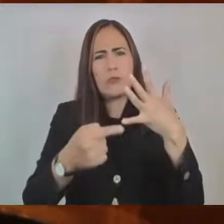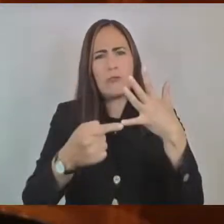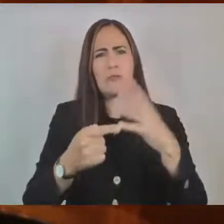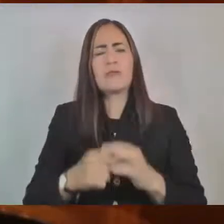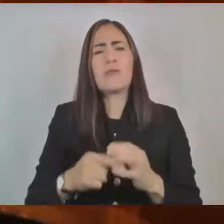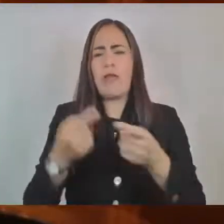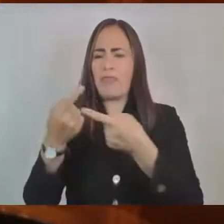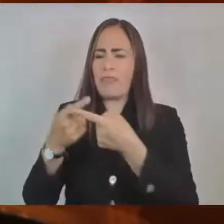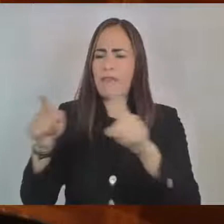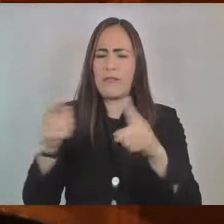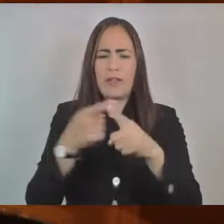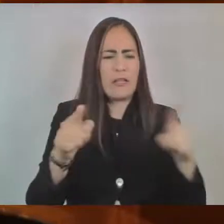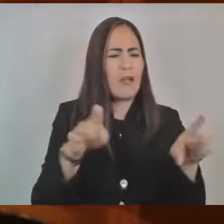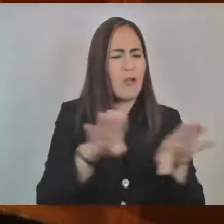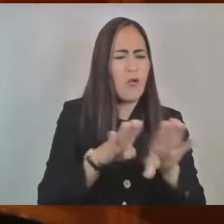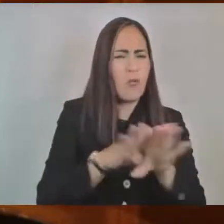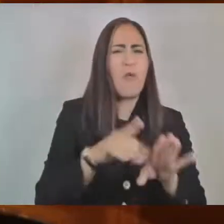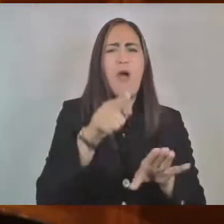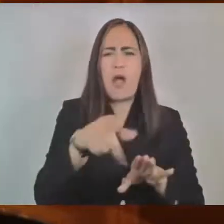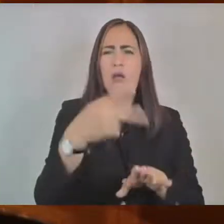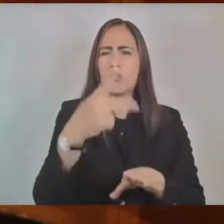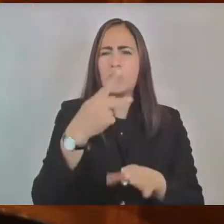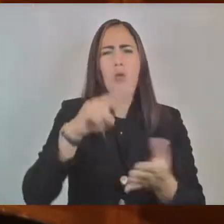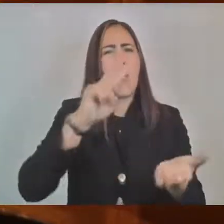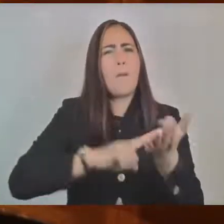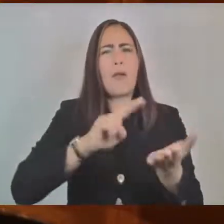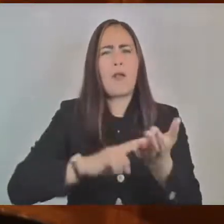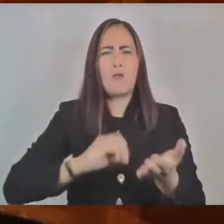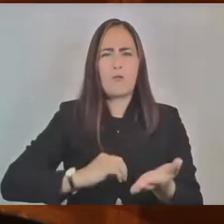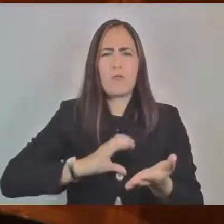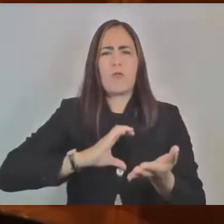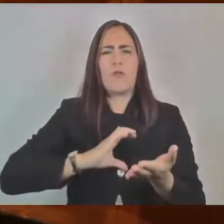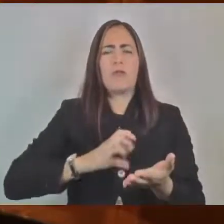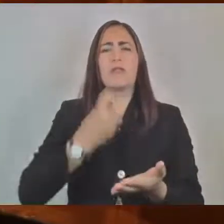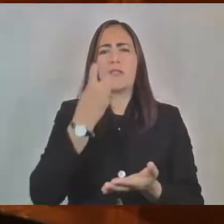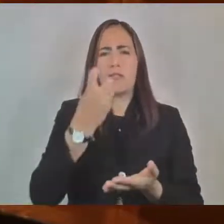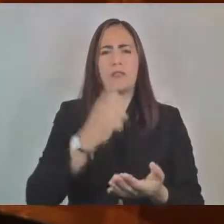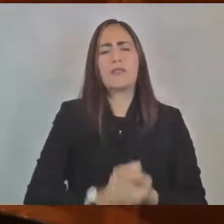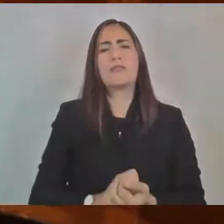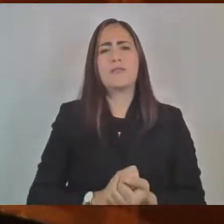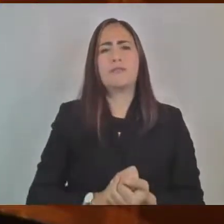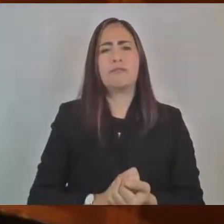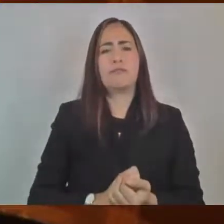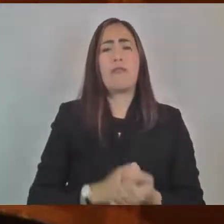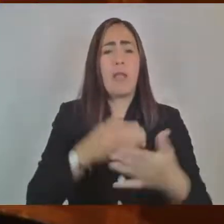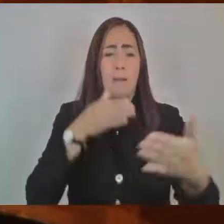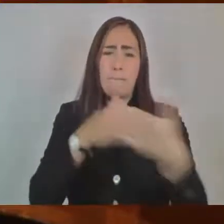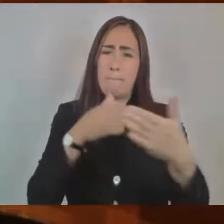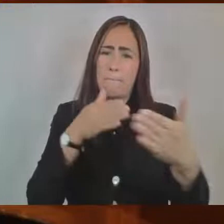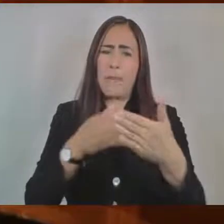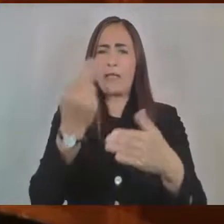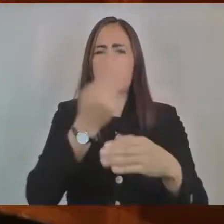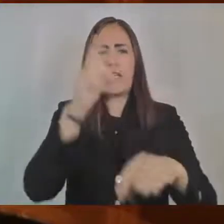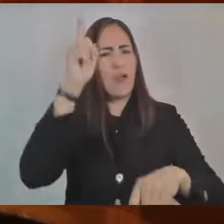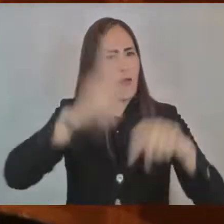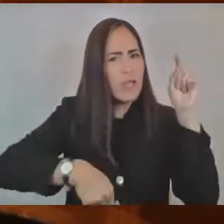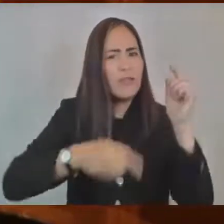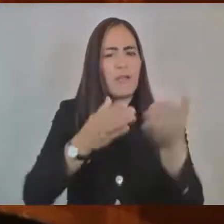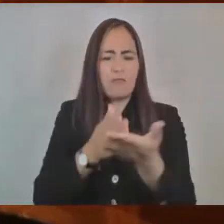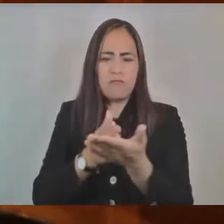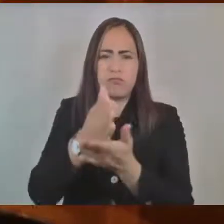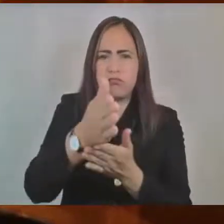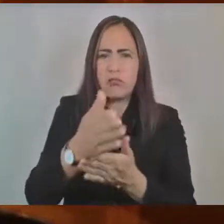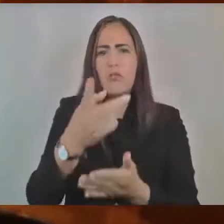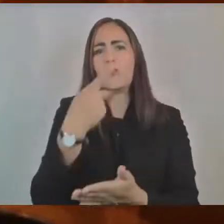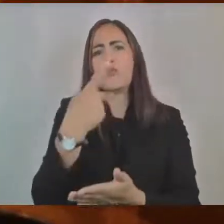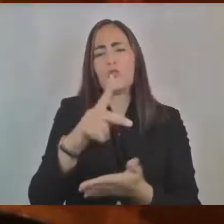como aspecto de la dignidad humana, donde se eliminen las barreras de dificultades y obstaculicen el pleno goce